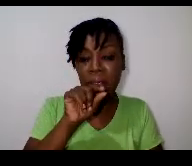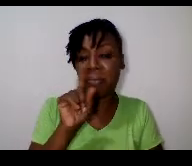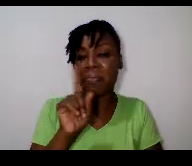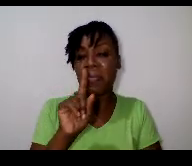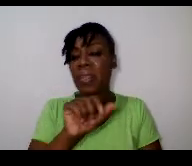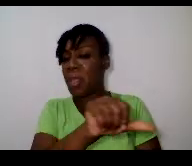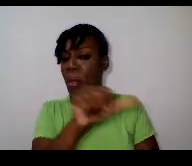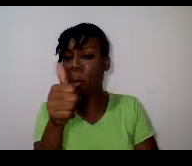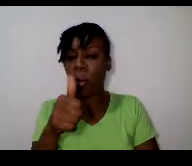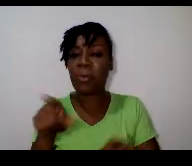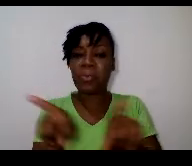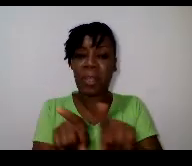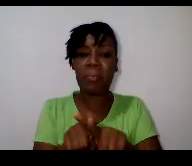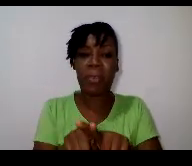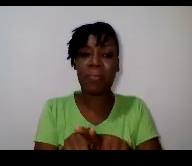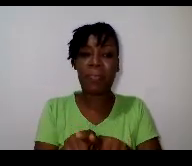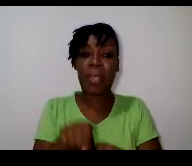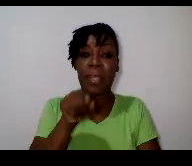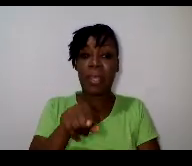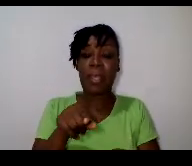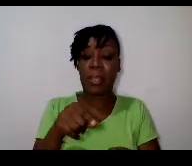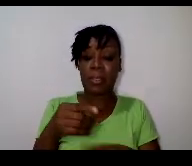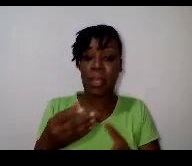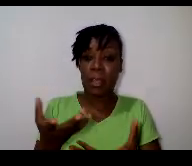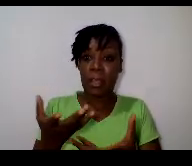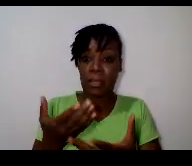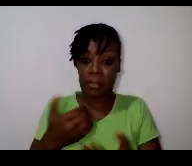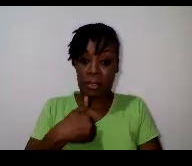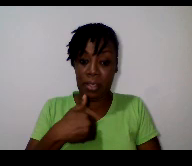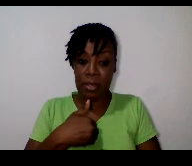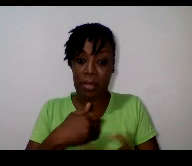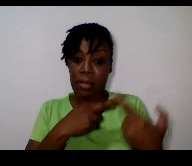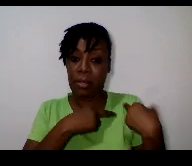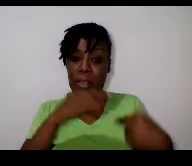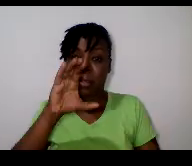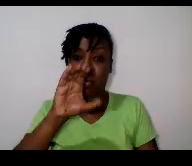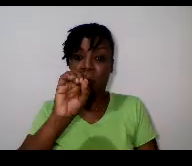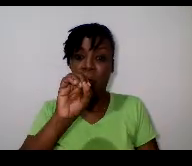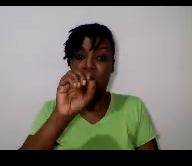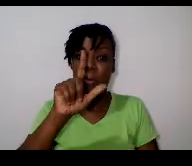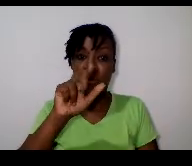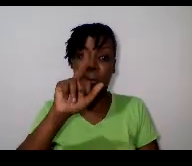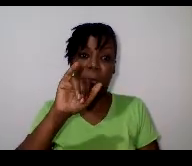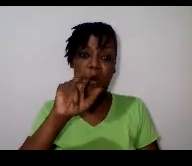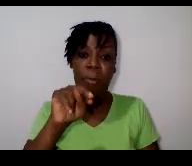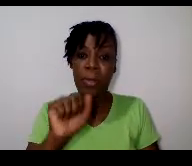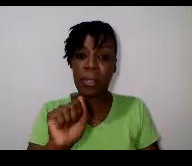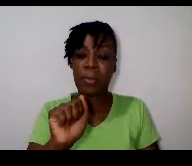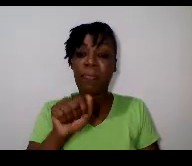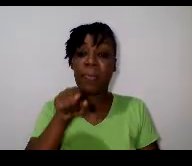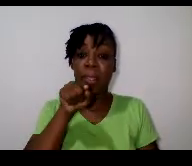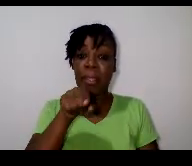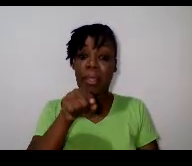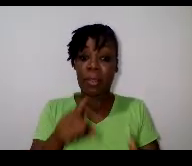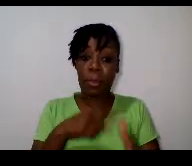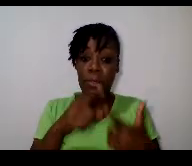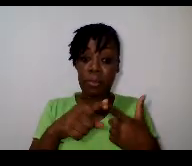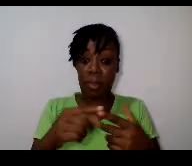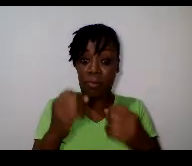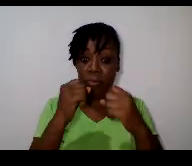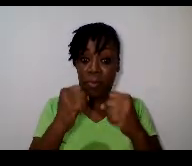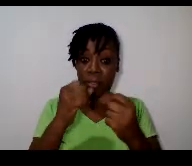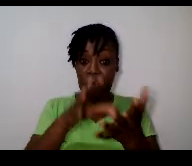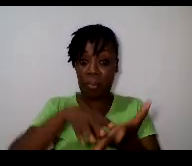colina, y la colina se sabe hoy que potencia la memoria, y la memoria es aprendizaje. Entonces, para potenciar el aprendizaje de